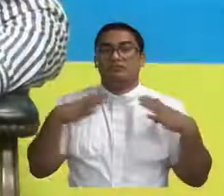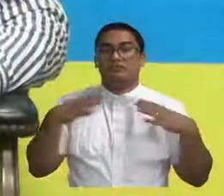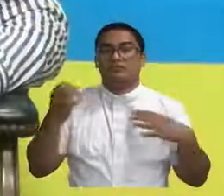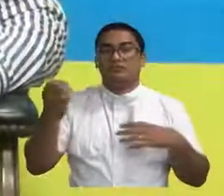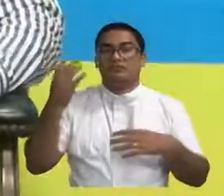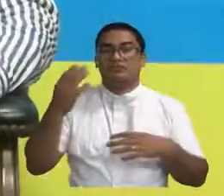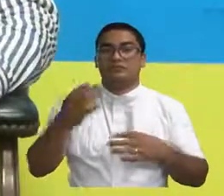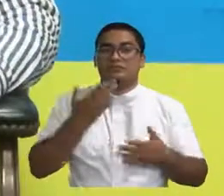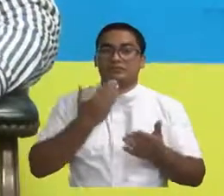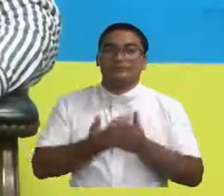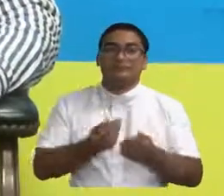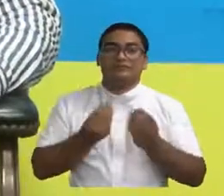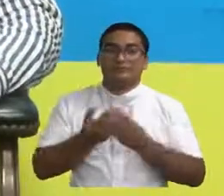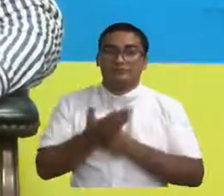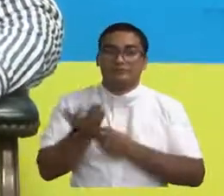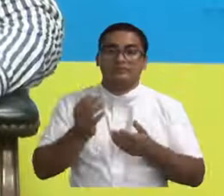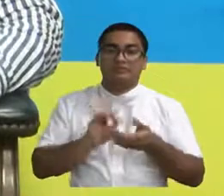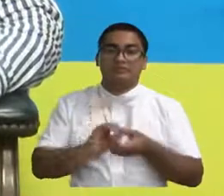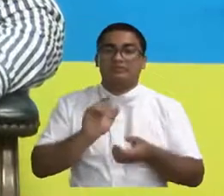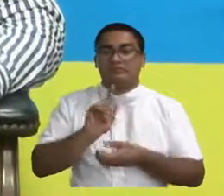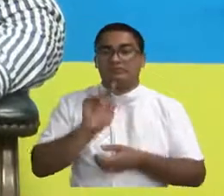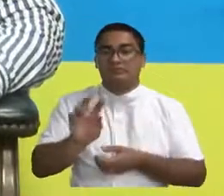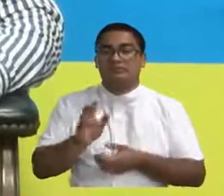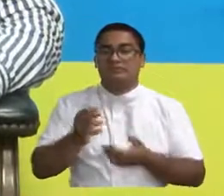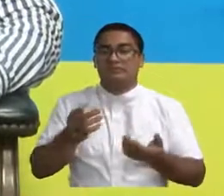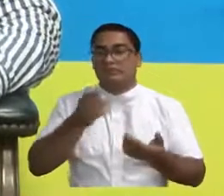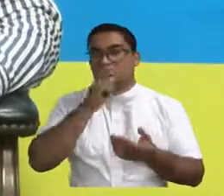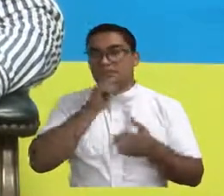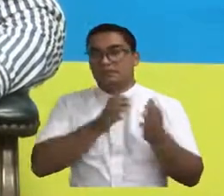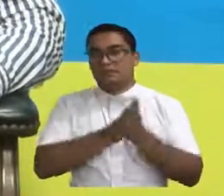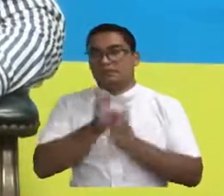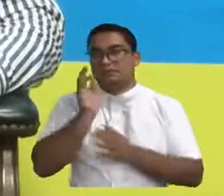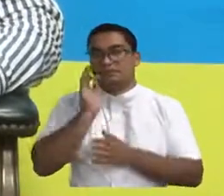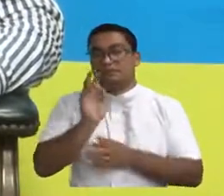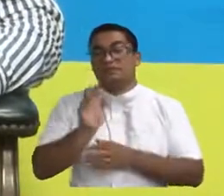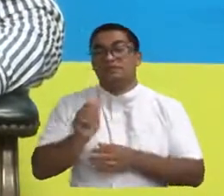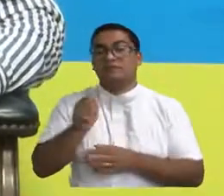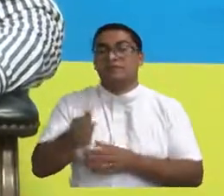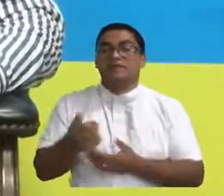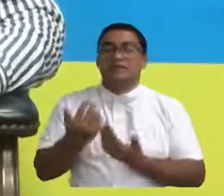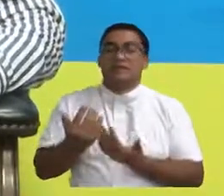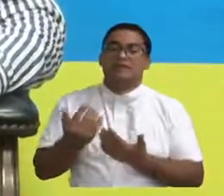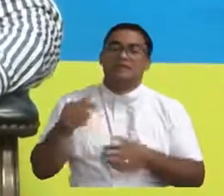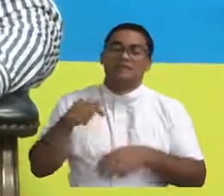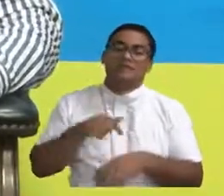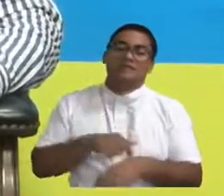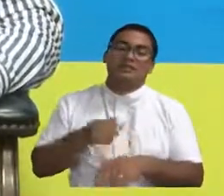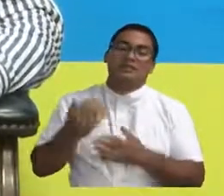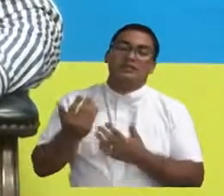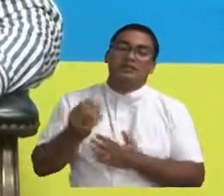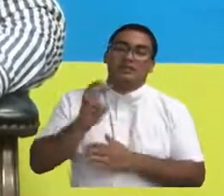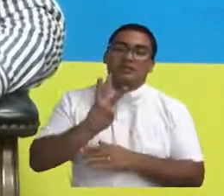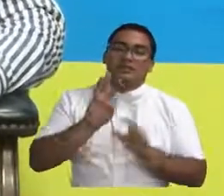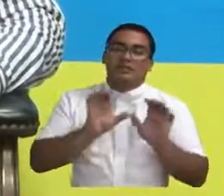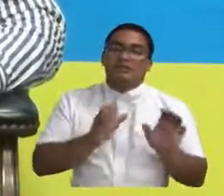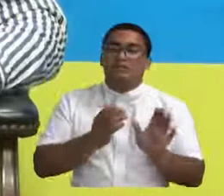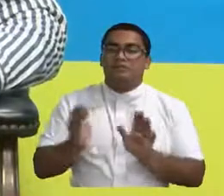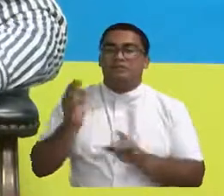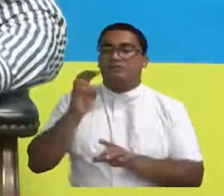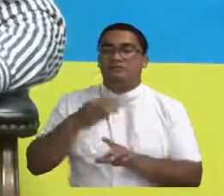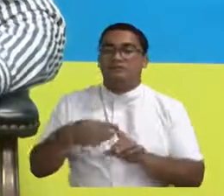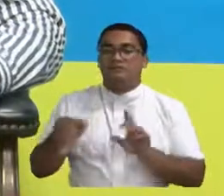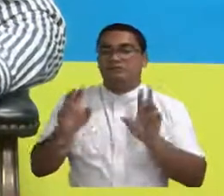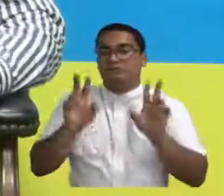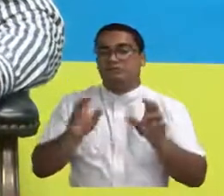verano. Le agradecemos también a usted, amigo televidente, su fiel sintonía. Le esperamos mañana a esta misma hora, 3:00 p.m, 3:30,